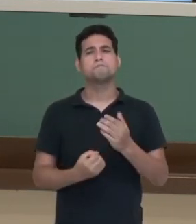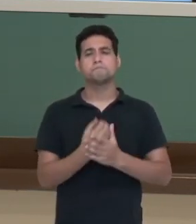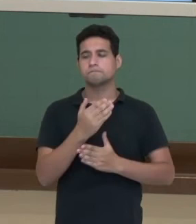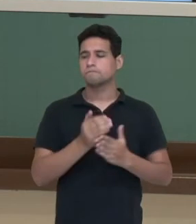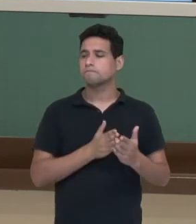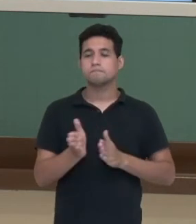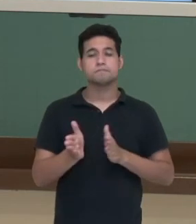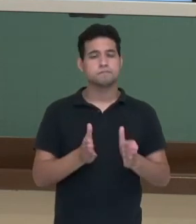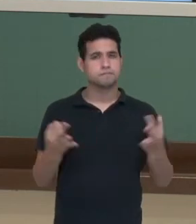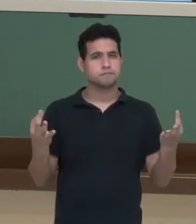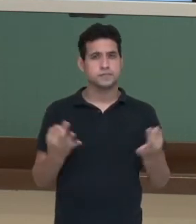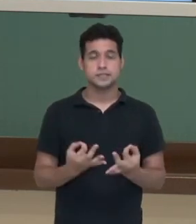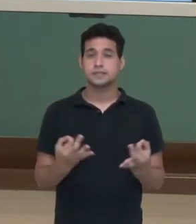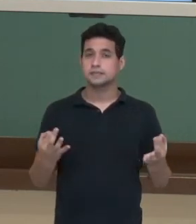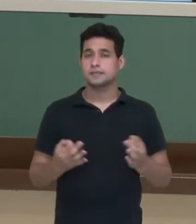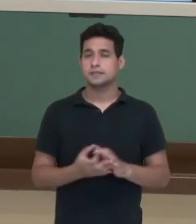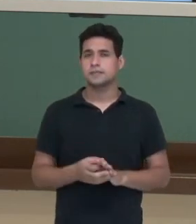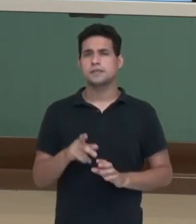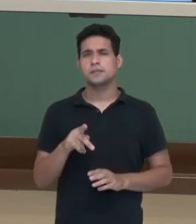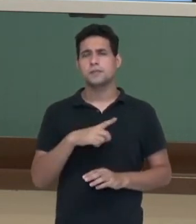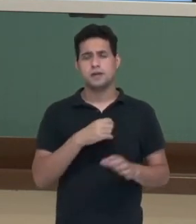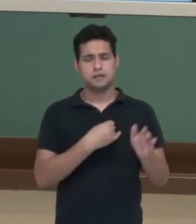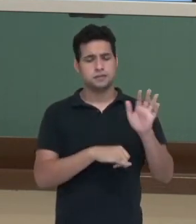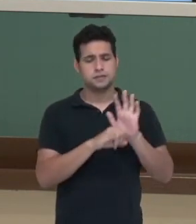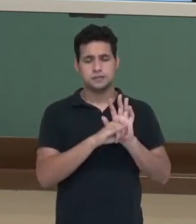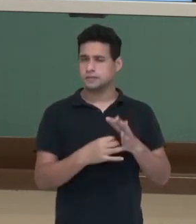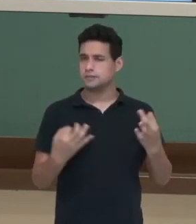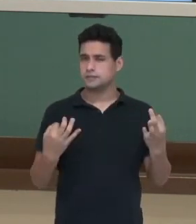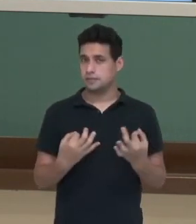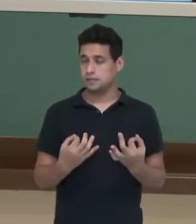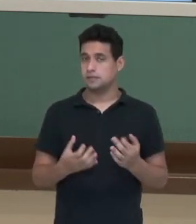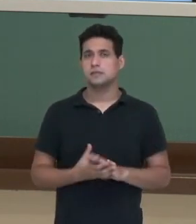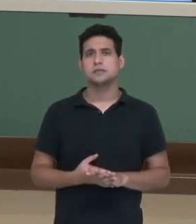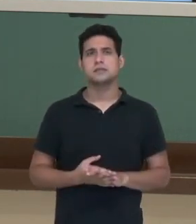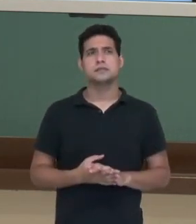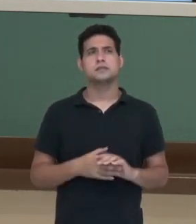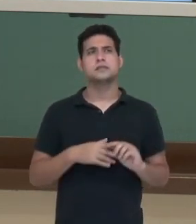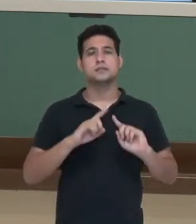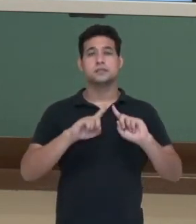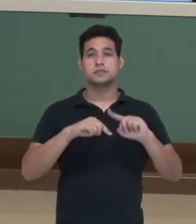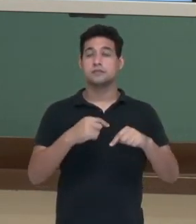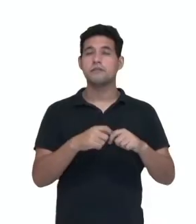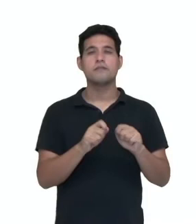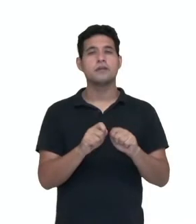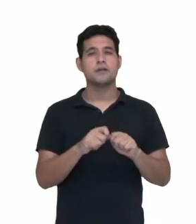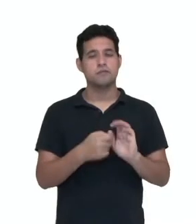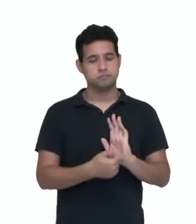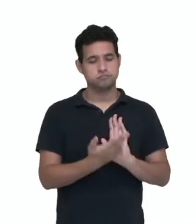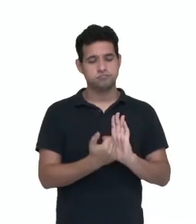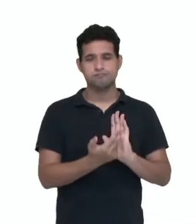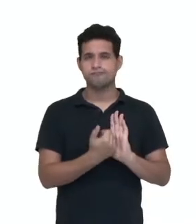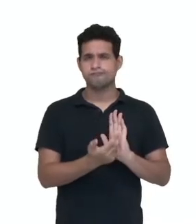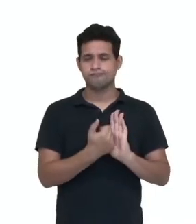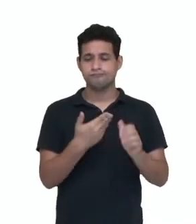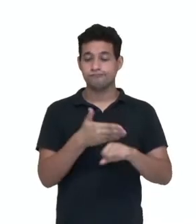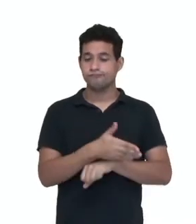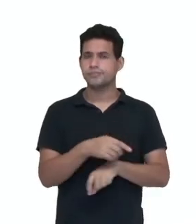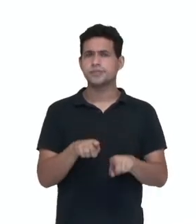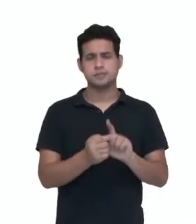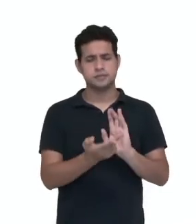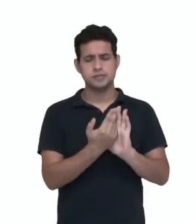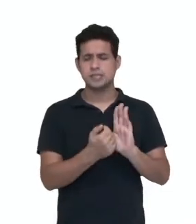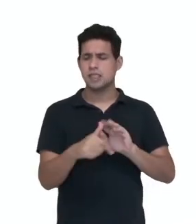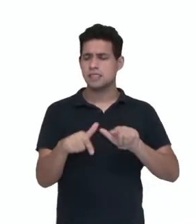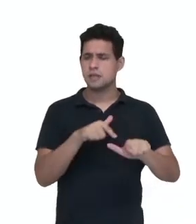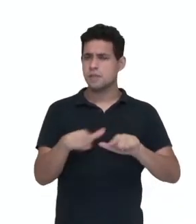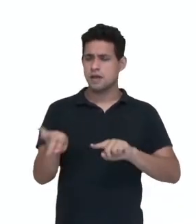caminhos, certo? Para essa identidade. Te voy a enseñar, hija de mis entrañas, a diseñar